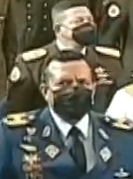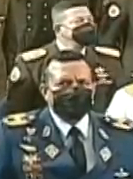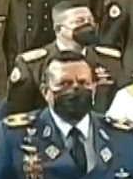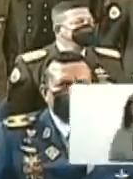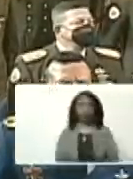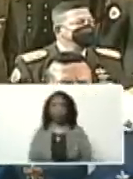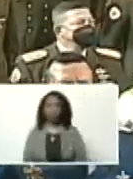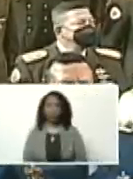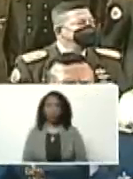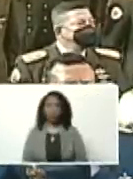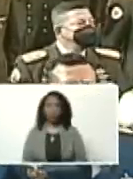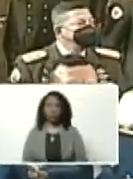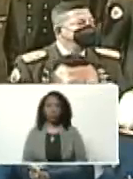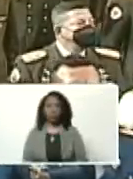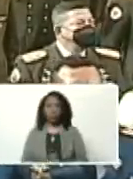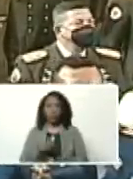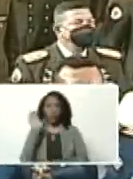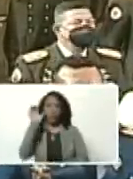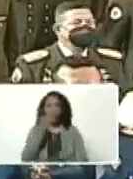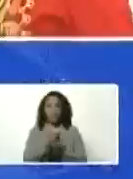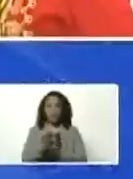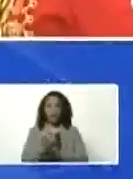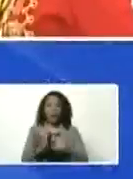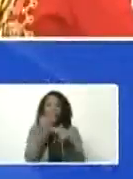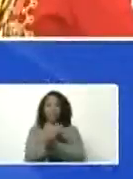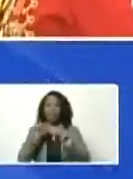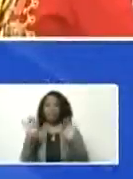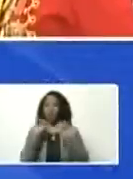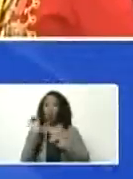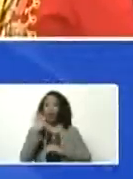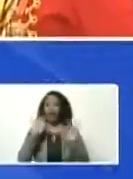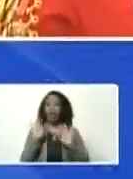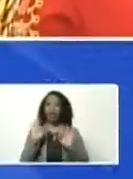La patria sigue. Independencia o nada.